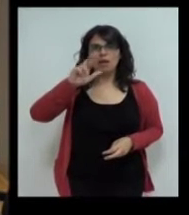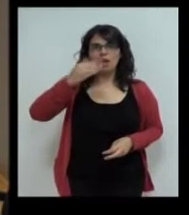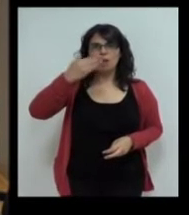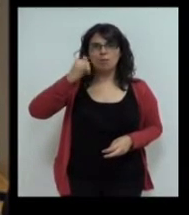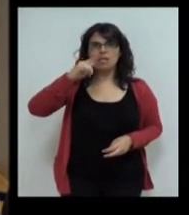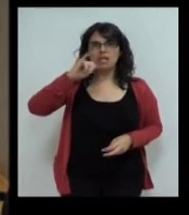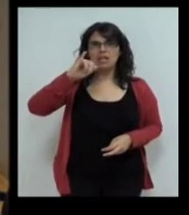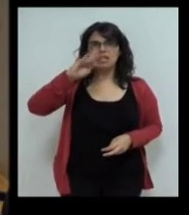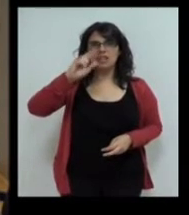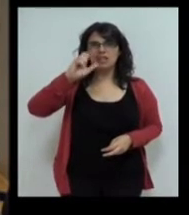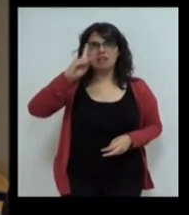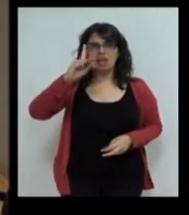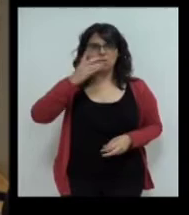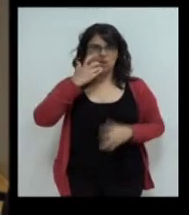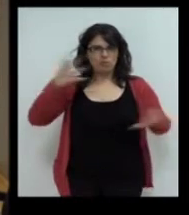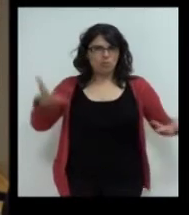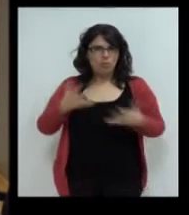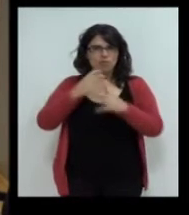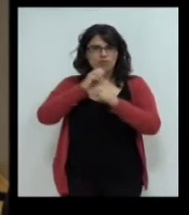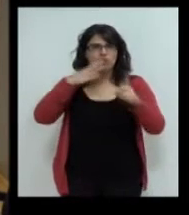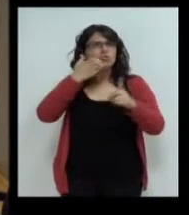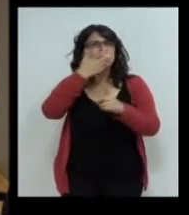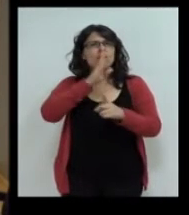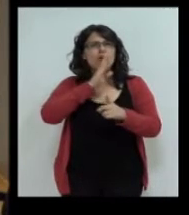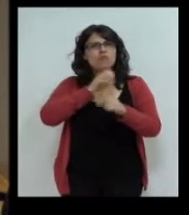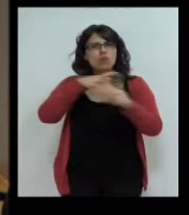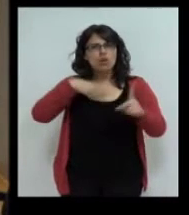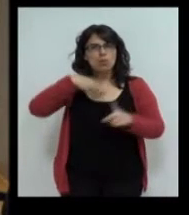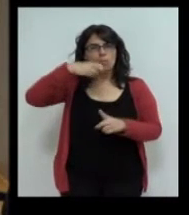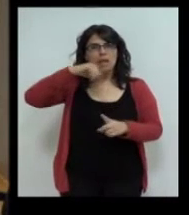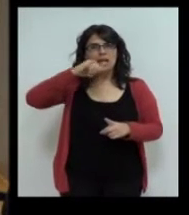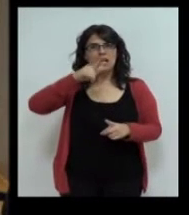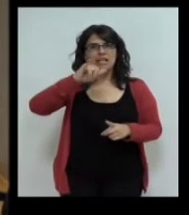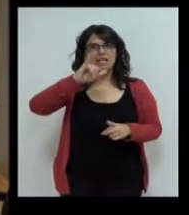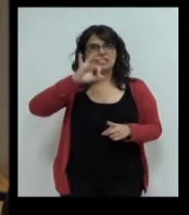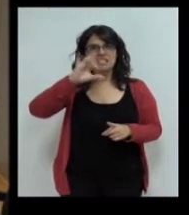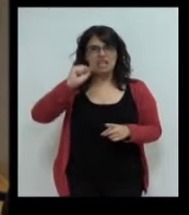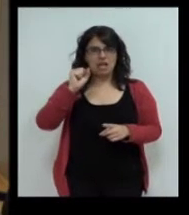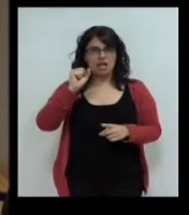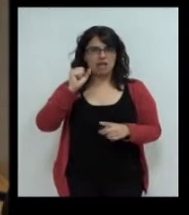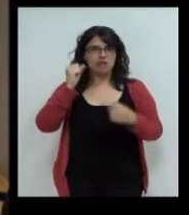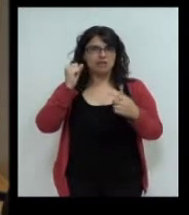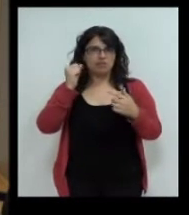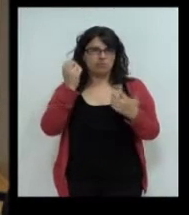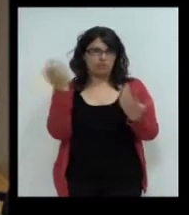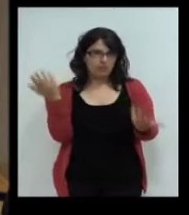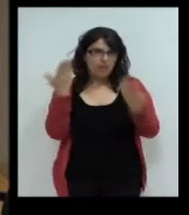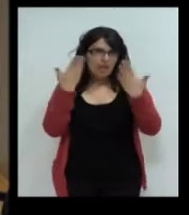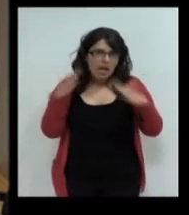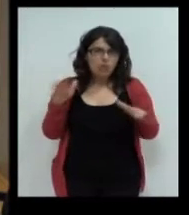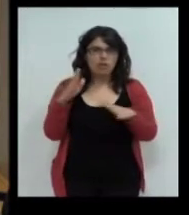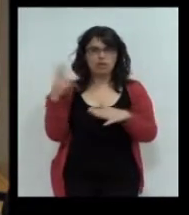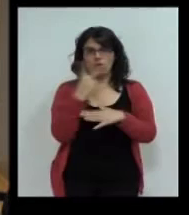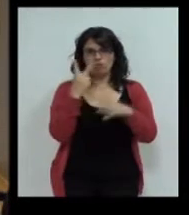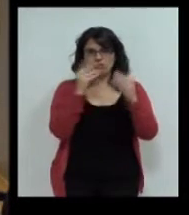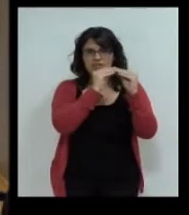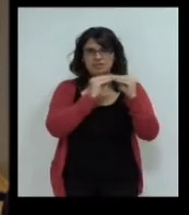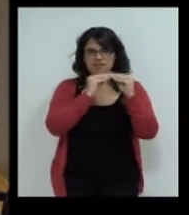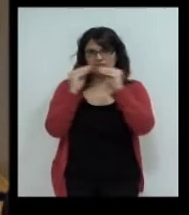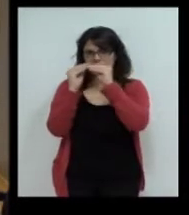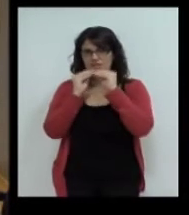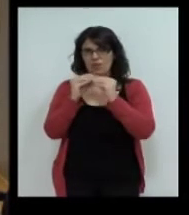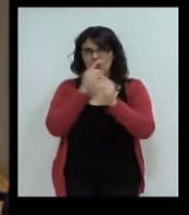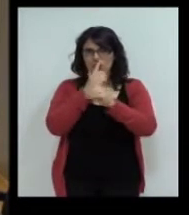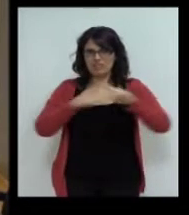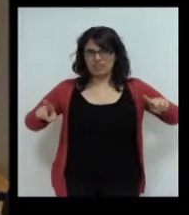foro por ejemplo, de la red Melissa, siendo dos estándares más o menos distintos los que se están entendiendo en